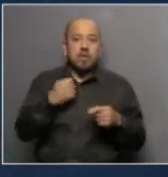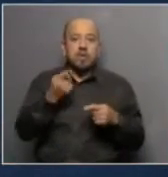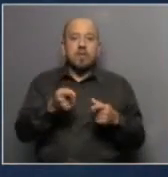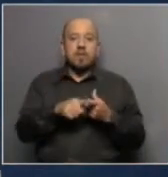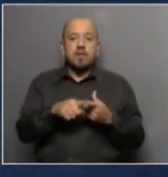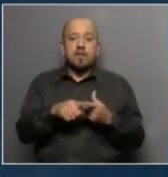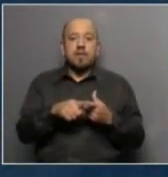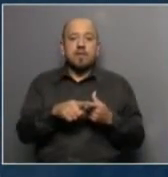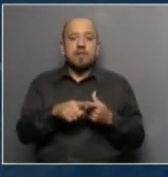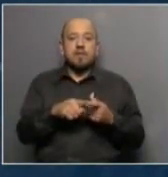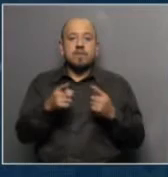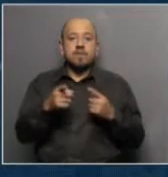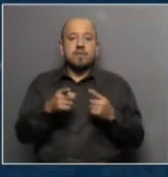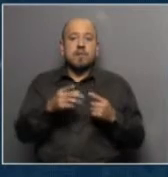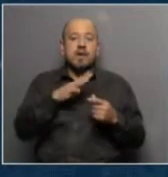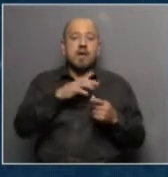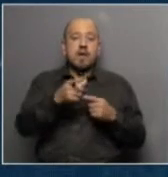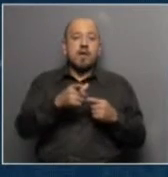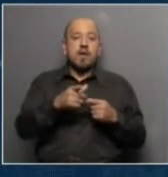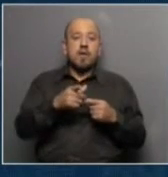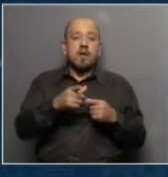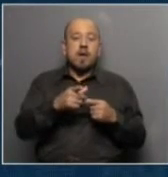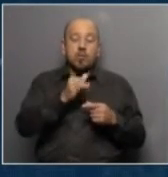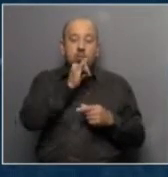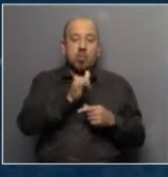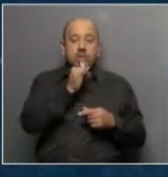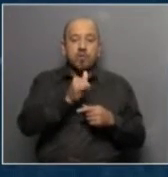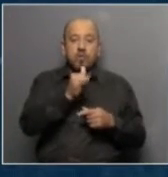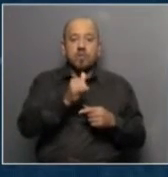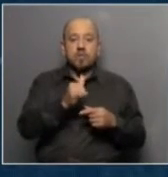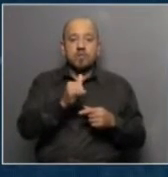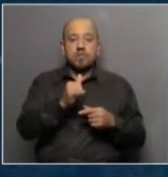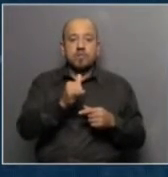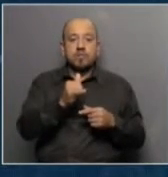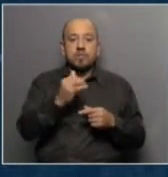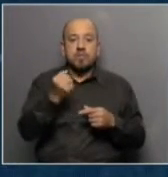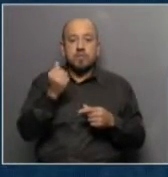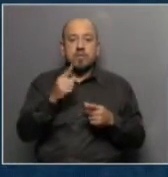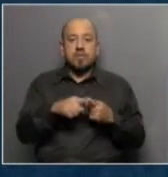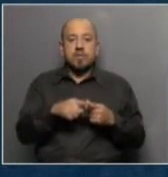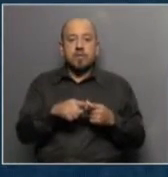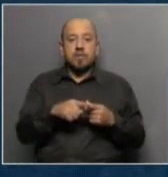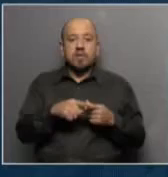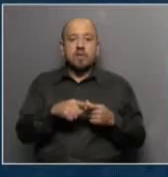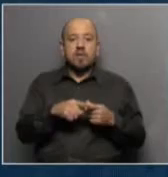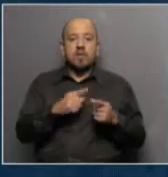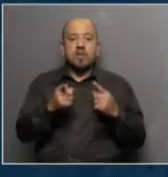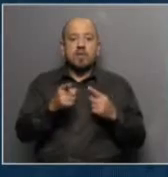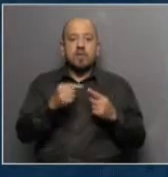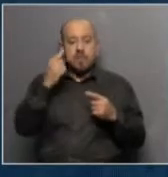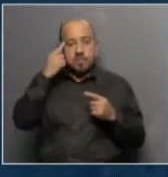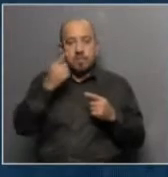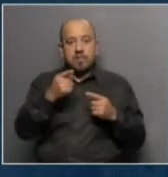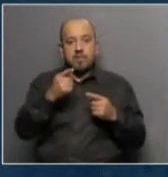aire. No hay, bueno, está el cuento famoso, ¿no? Muy tétrico, pero muy importante. A ver. Y llama a la reflexión sobre ese